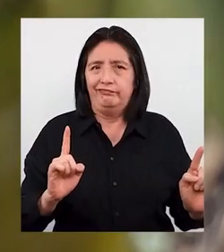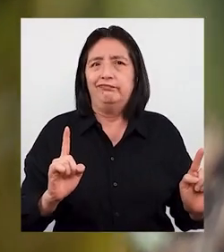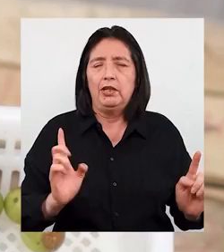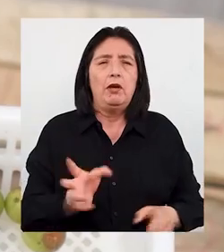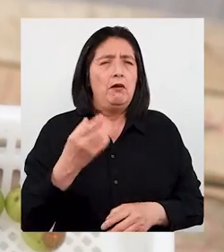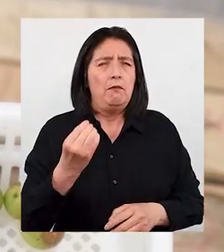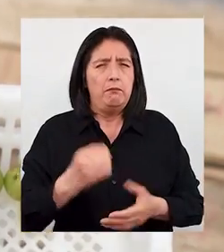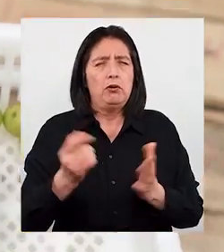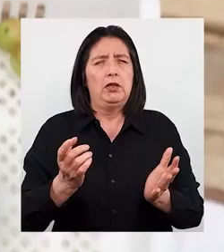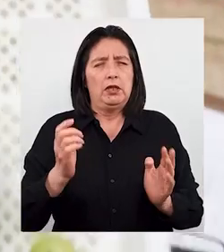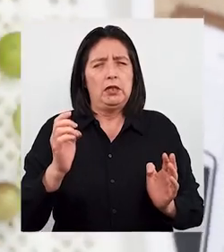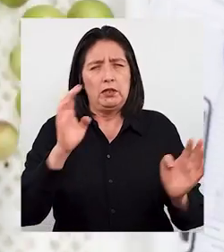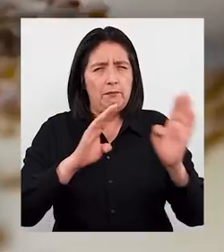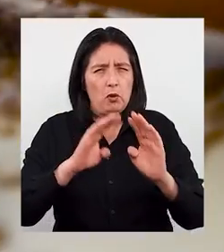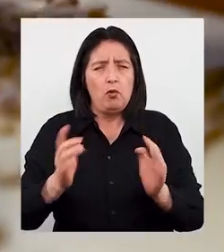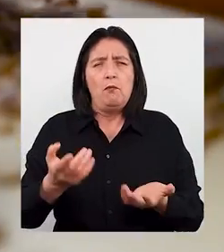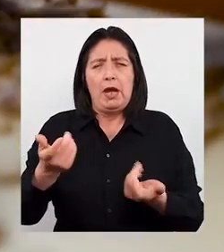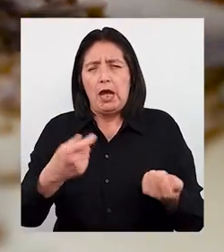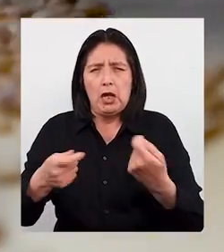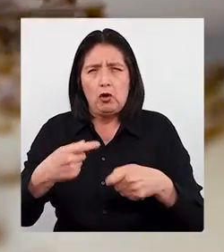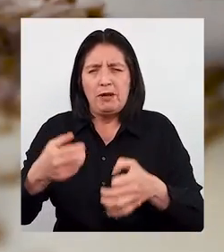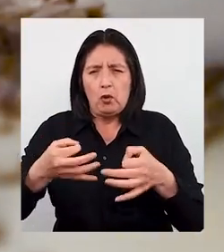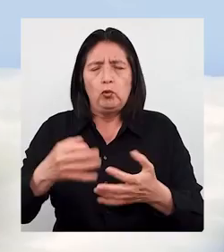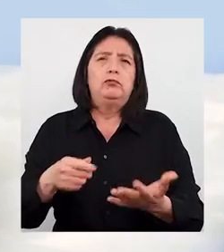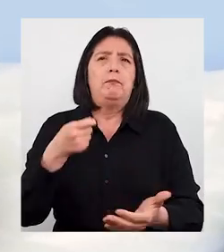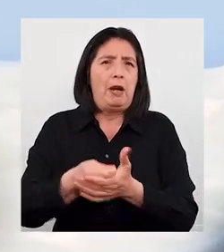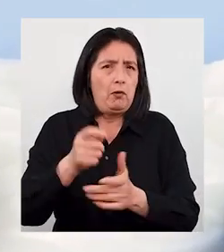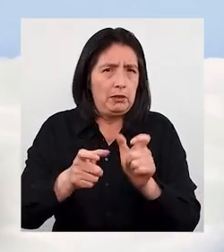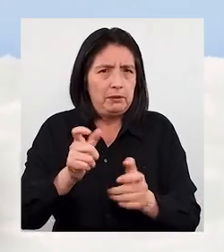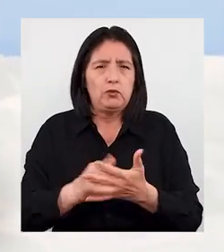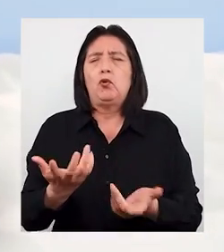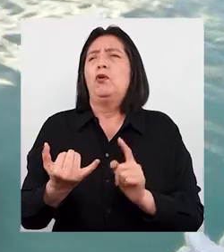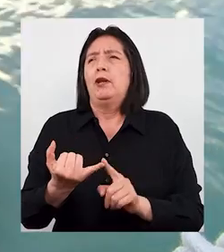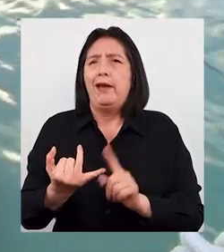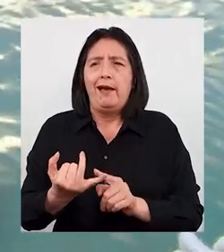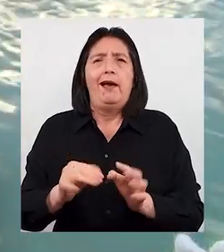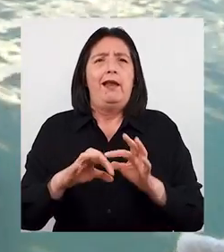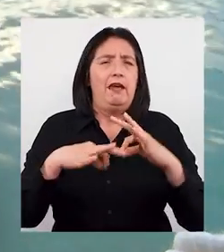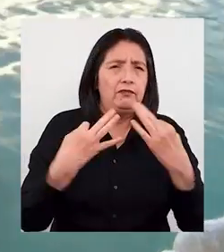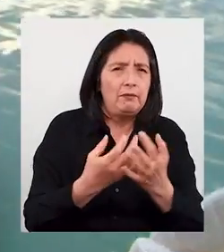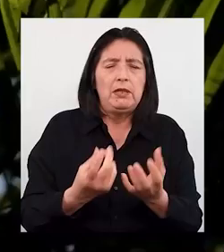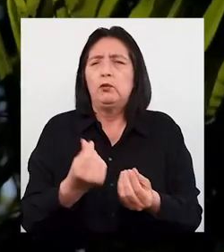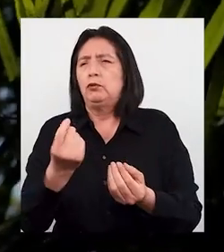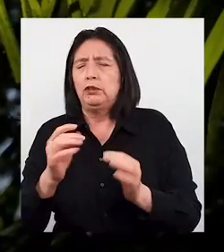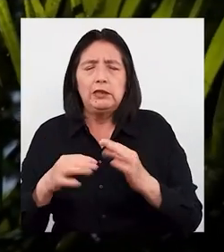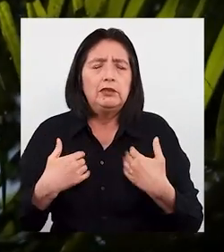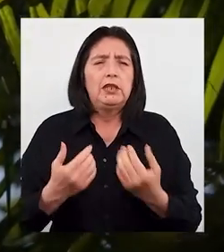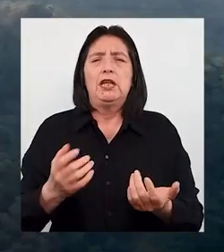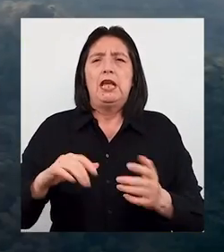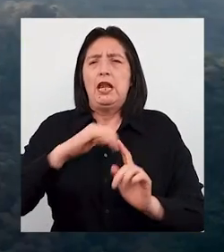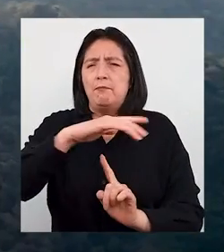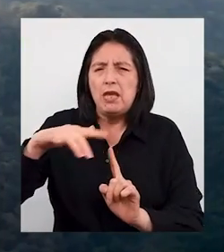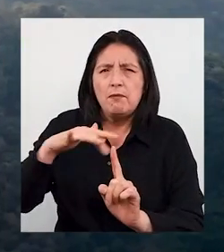que se preocupa el comercio justo a lo que es un pago mano de obra, el ingreso de la familia, el medio